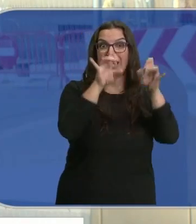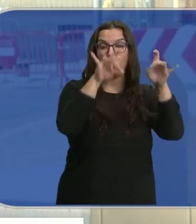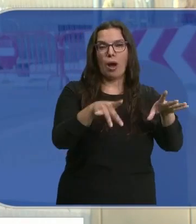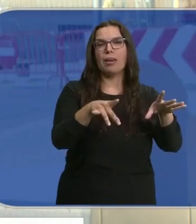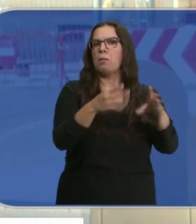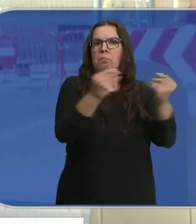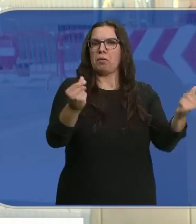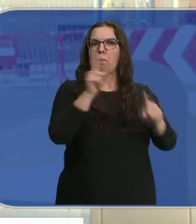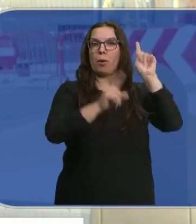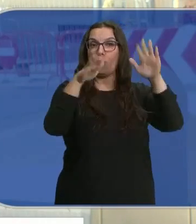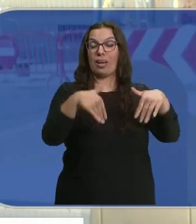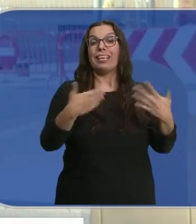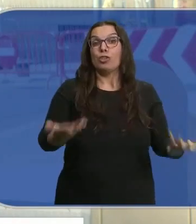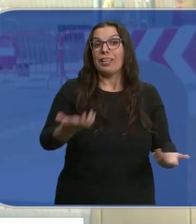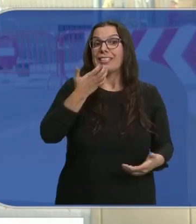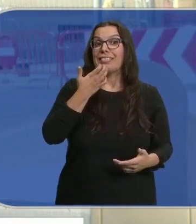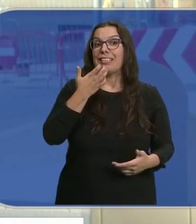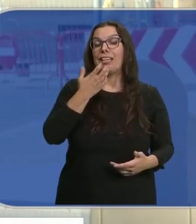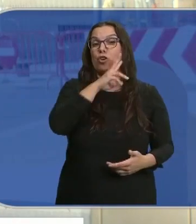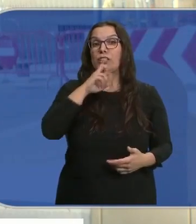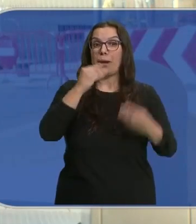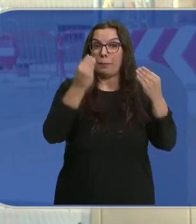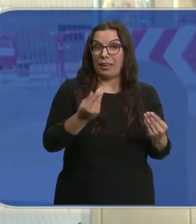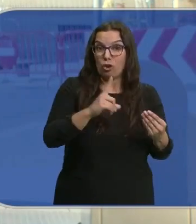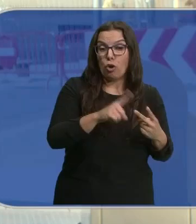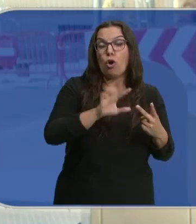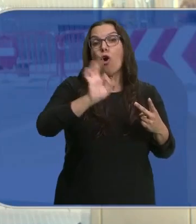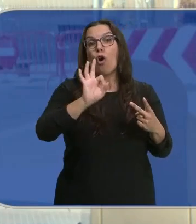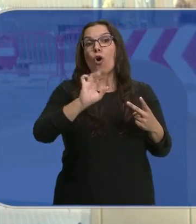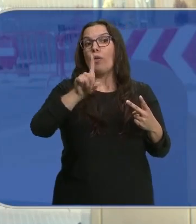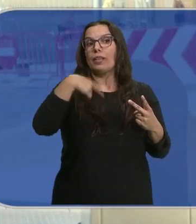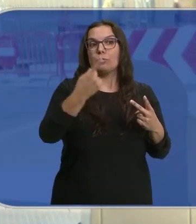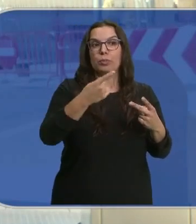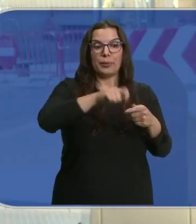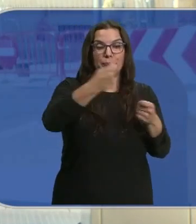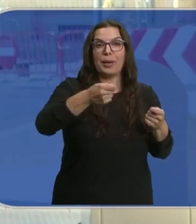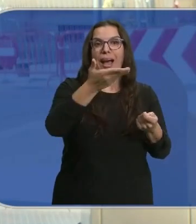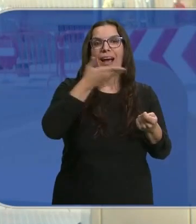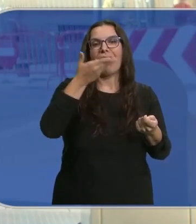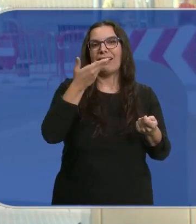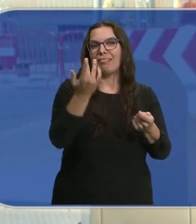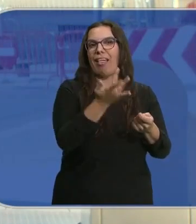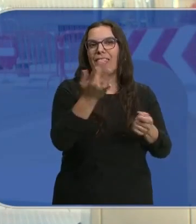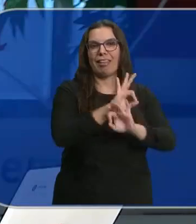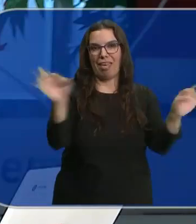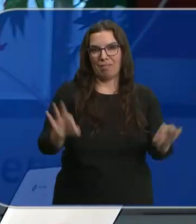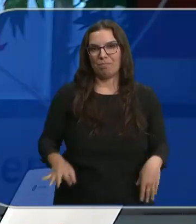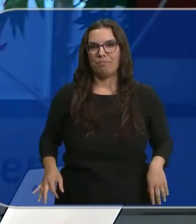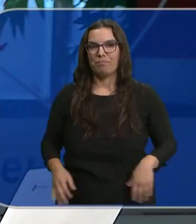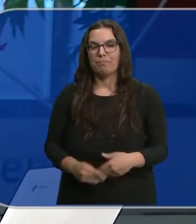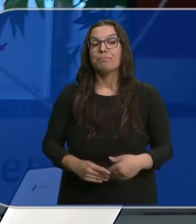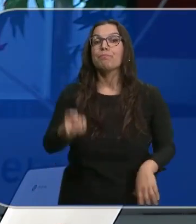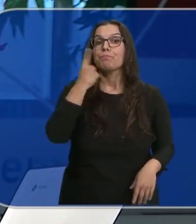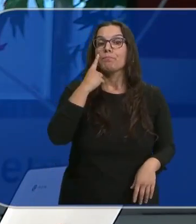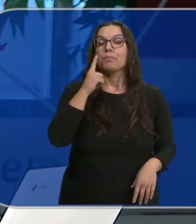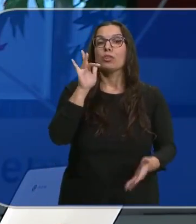de este brote, tortillas que o bien no se conservaron adecuadamente o bien se comieron directamente sin calentar. Y